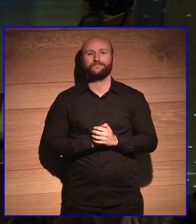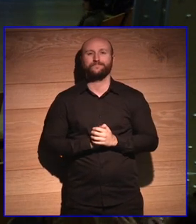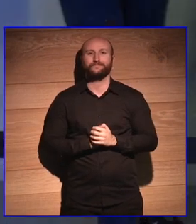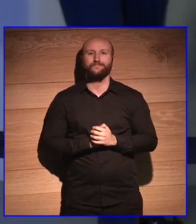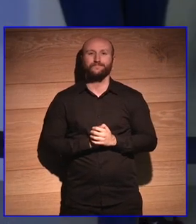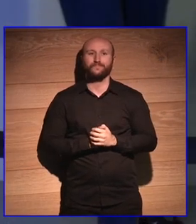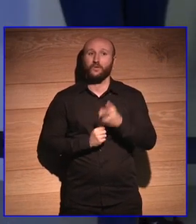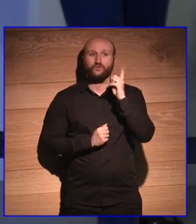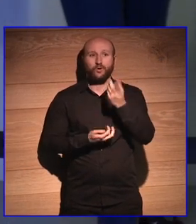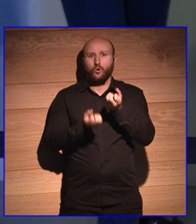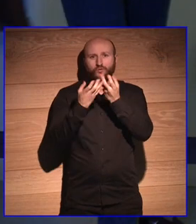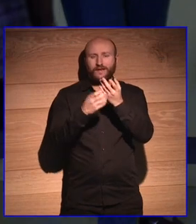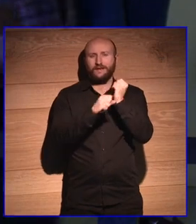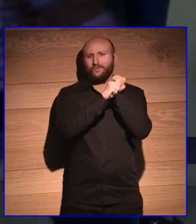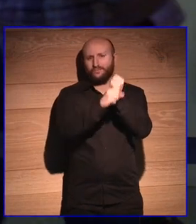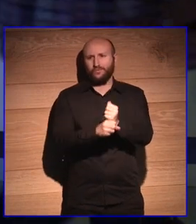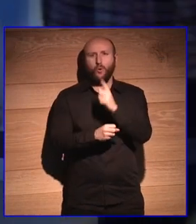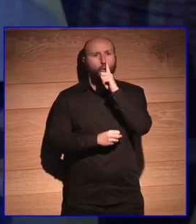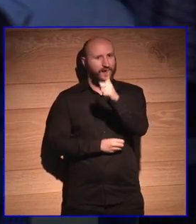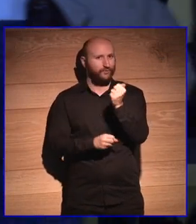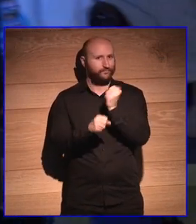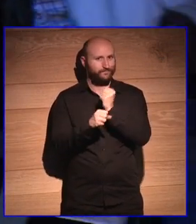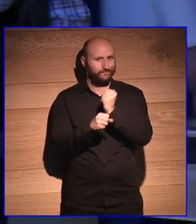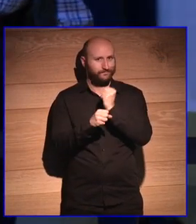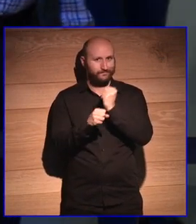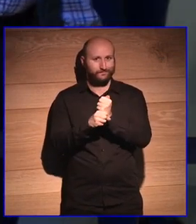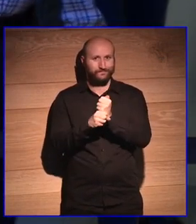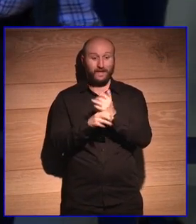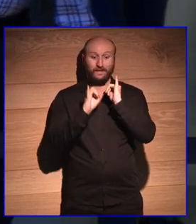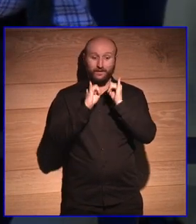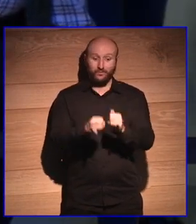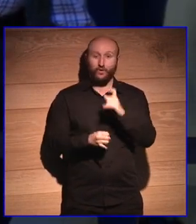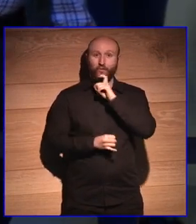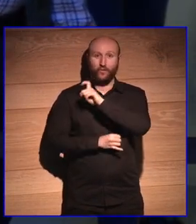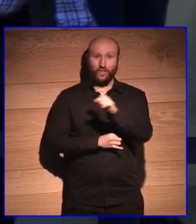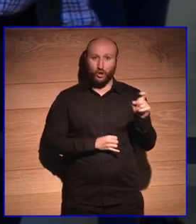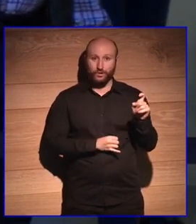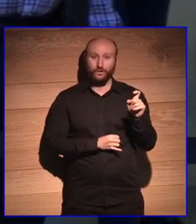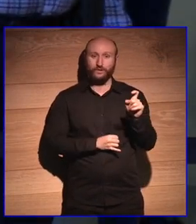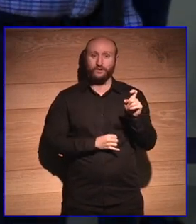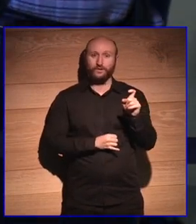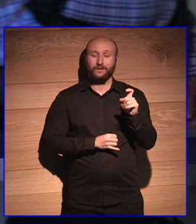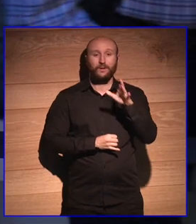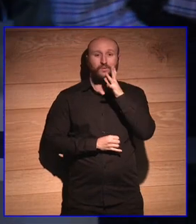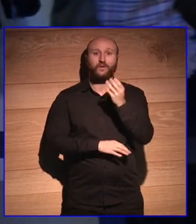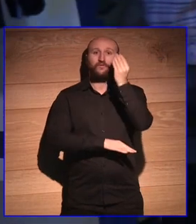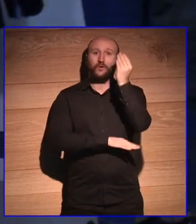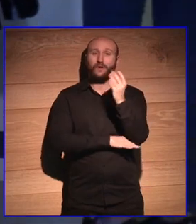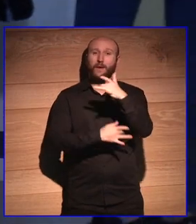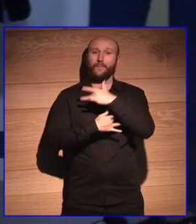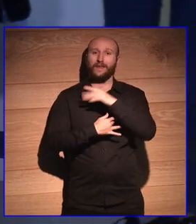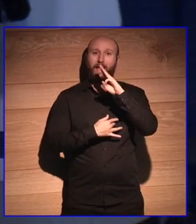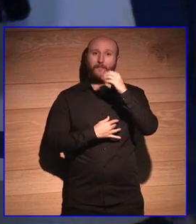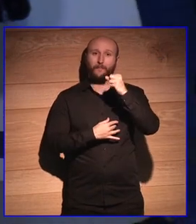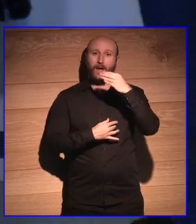llevo un año realmente trabajando en la fundación cuando llegue a la fundación de la figura de maría de pablos y algunos